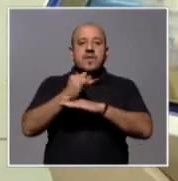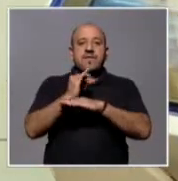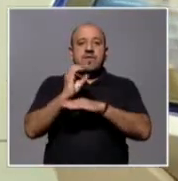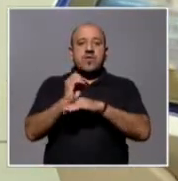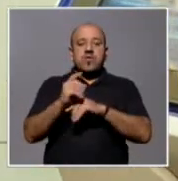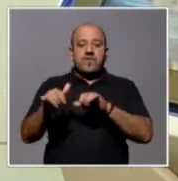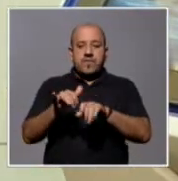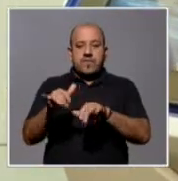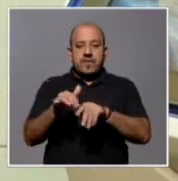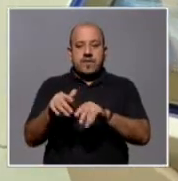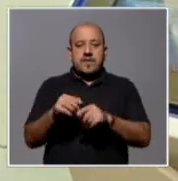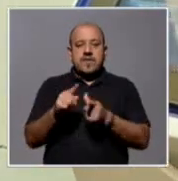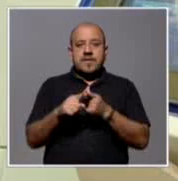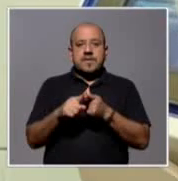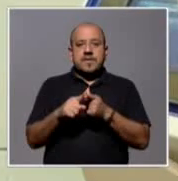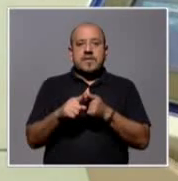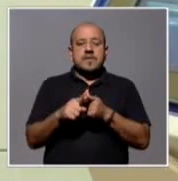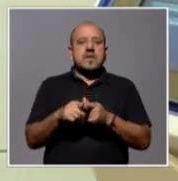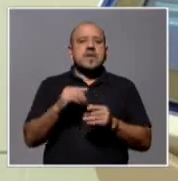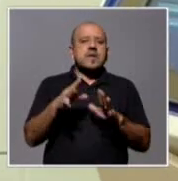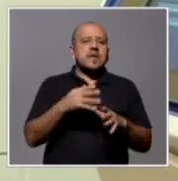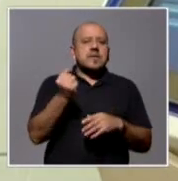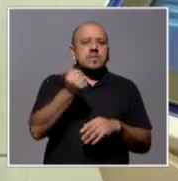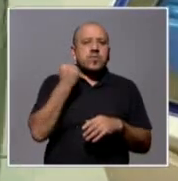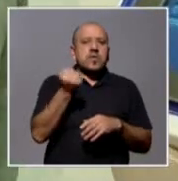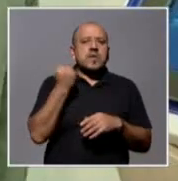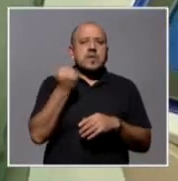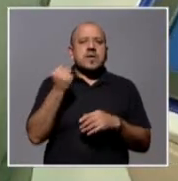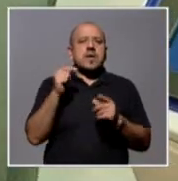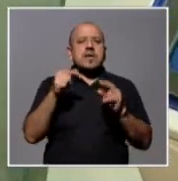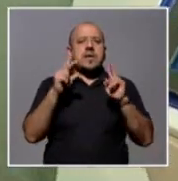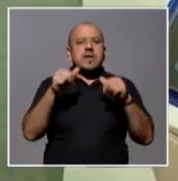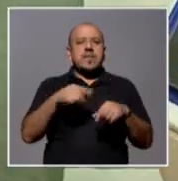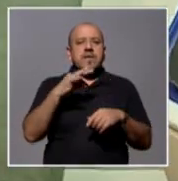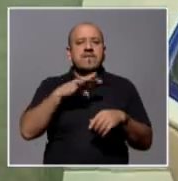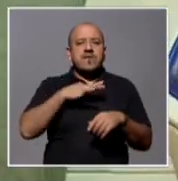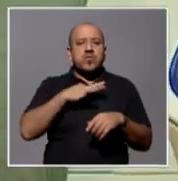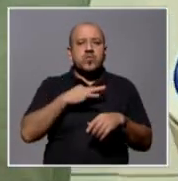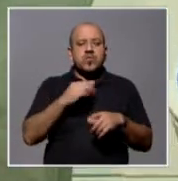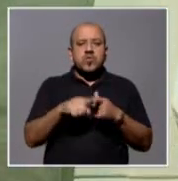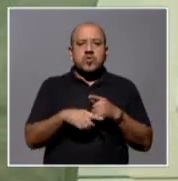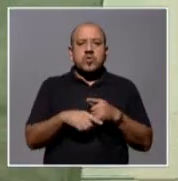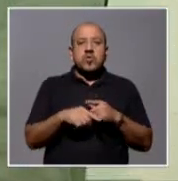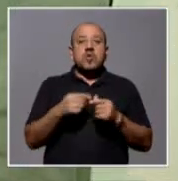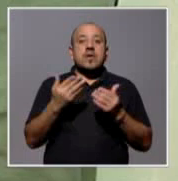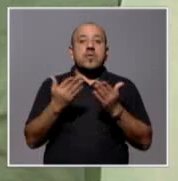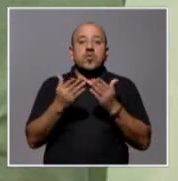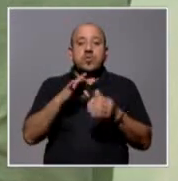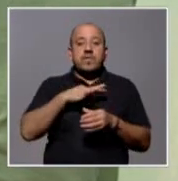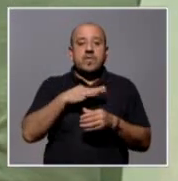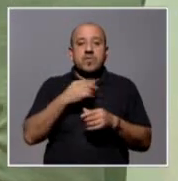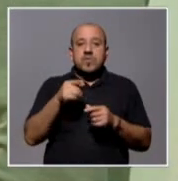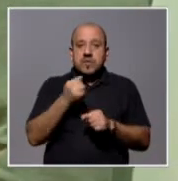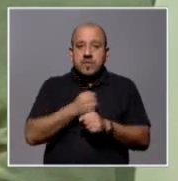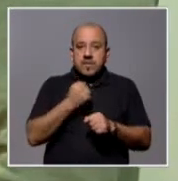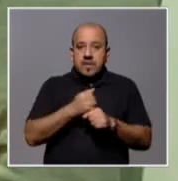las características del genoma. ¿Y qué importancia tiene después eso en la proyección virológica, digamos, en el estudio del virus y en trabajar